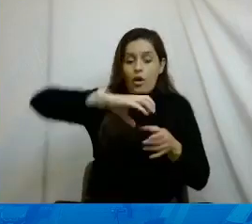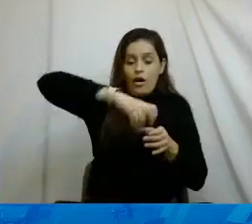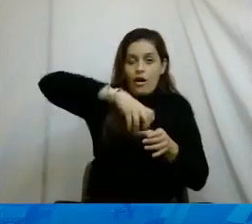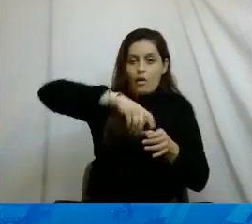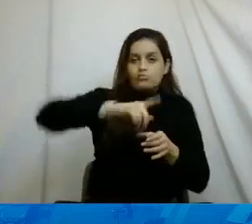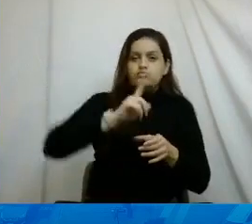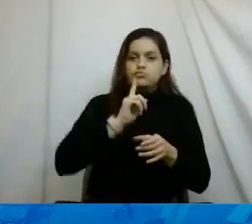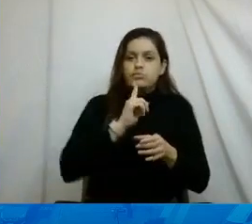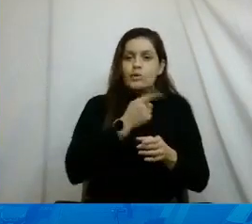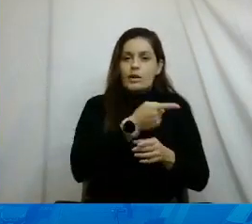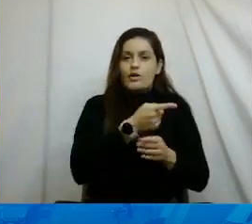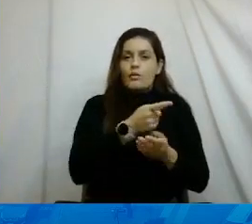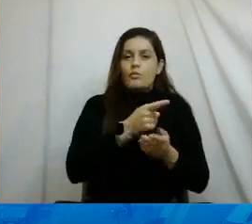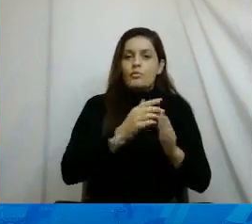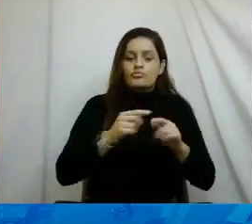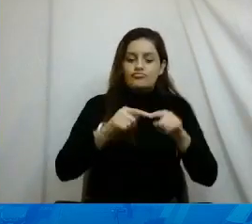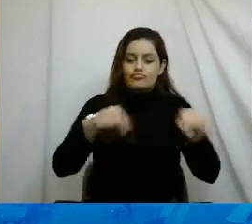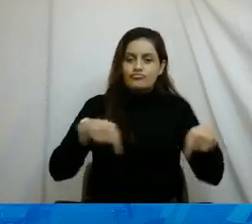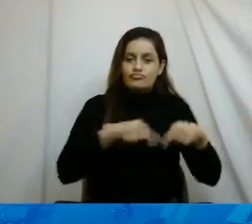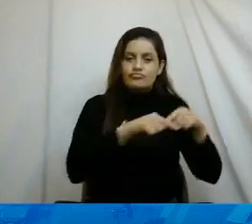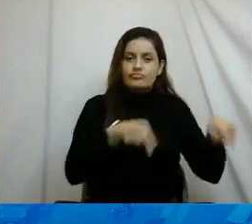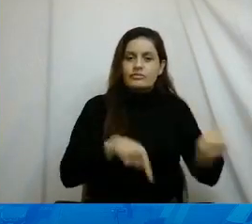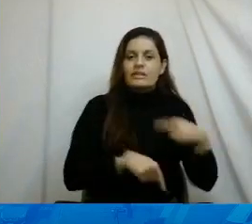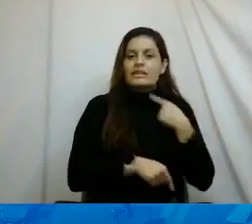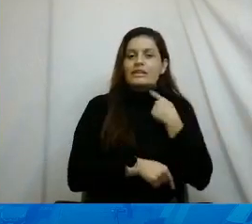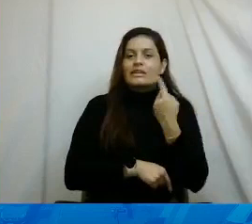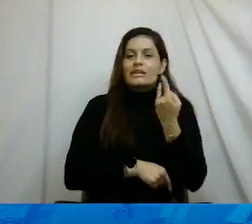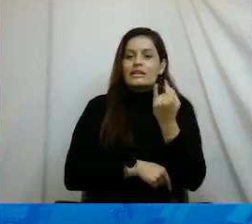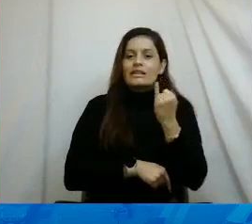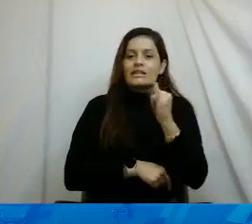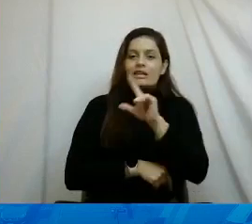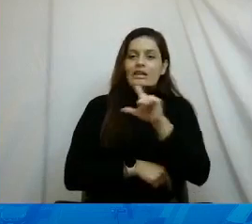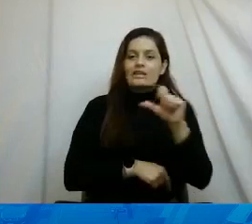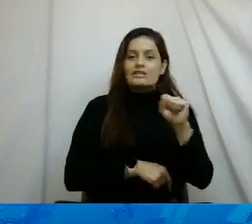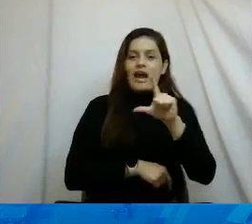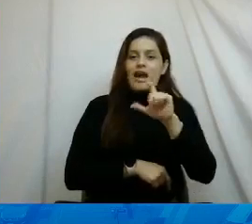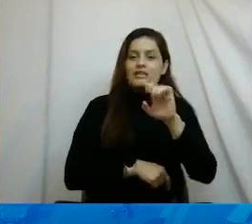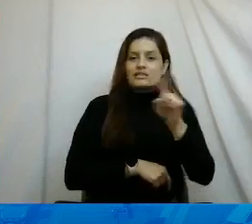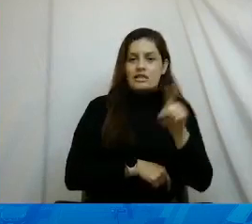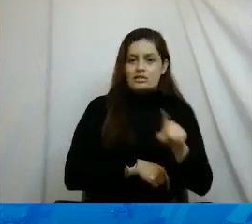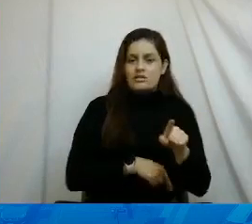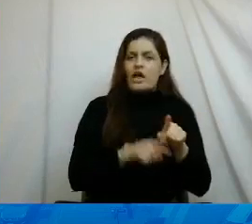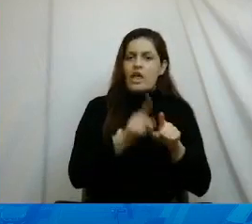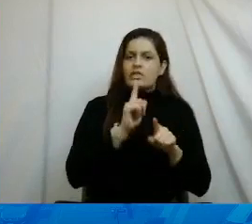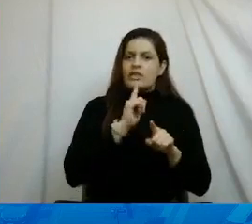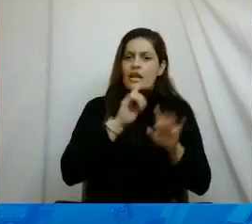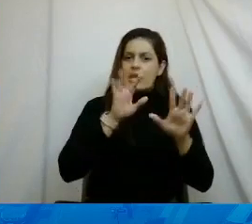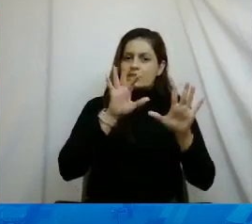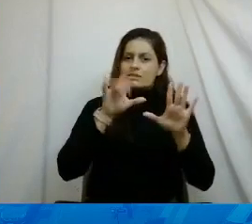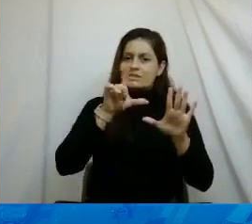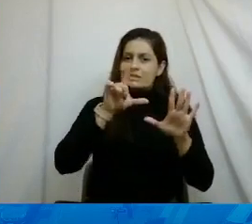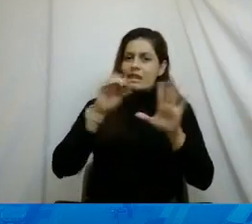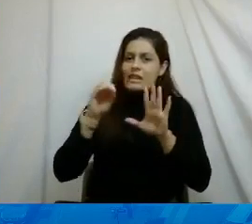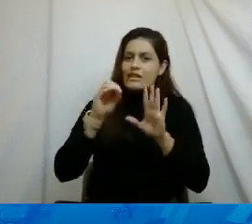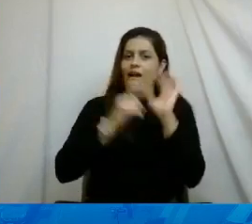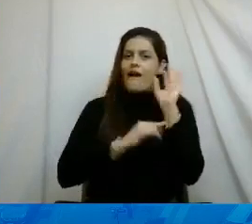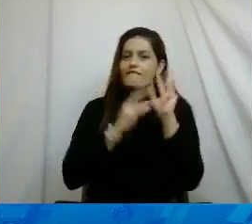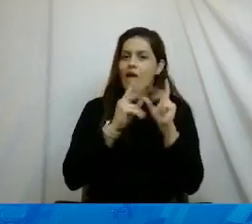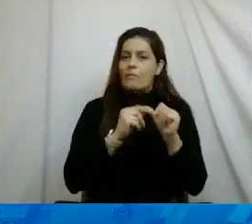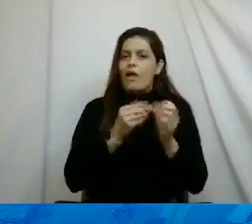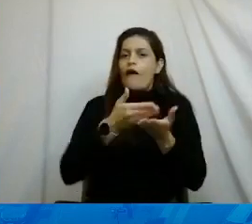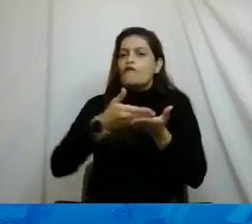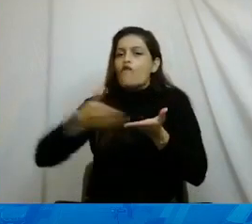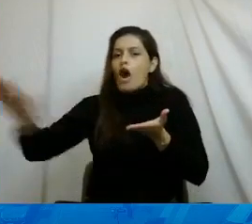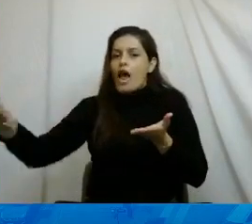sus dirigentes y me dicen que más de 70 familias quedaron fuera del proyecto, esto que queda en Popeta. A ver si es que podemos tener